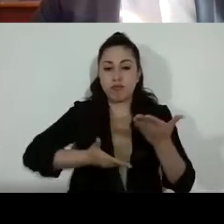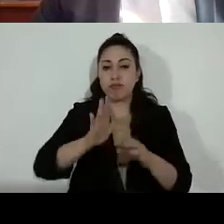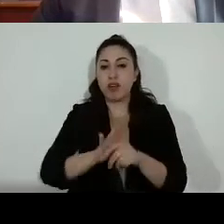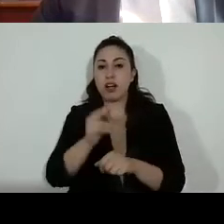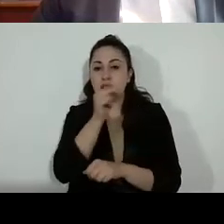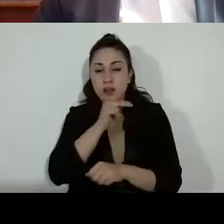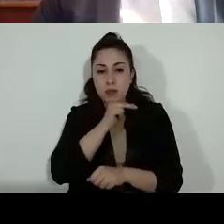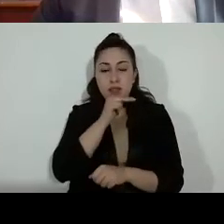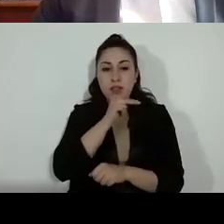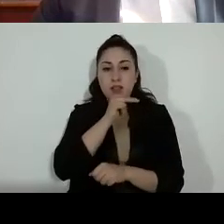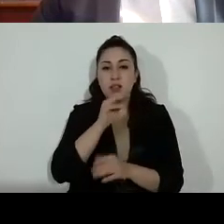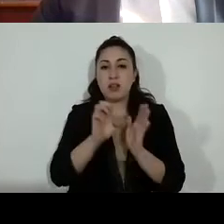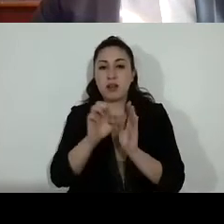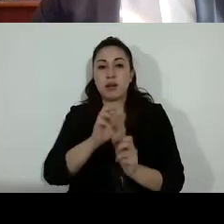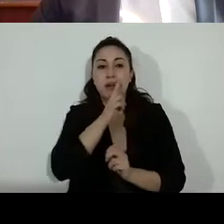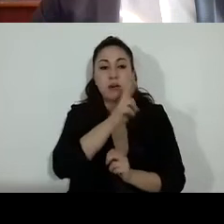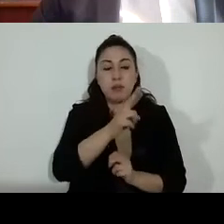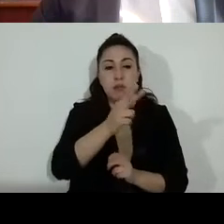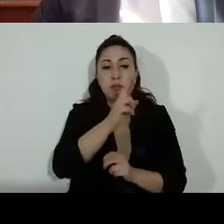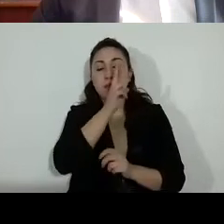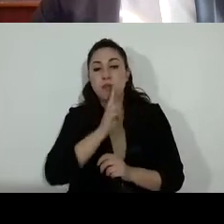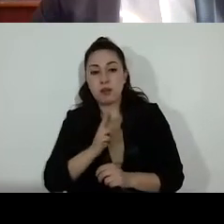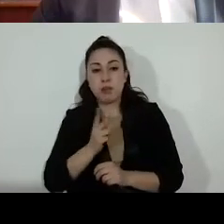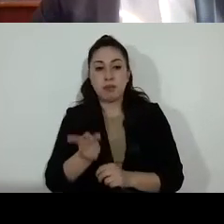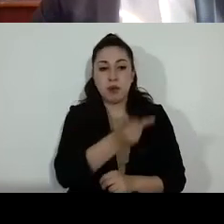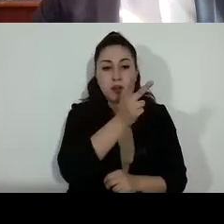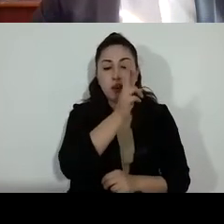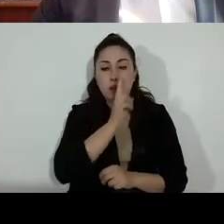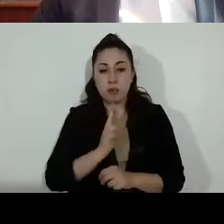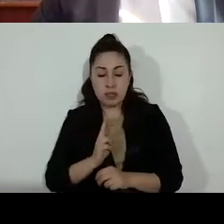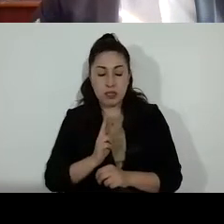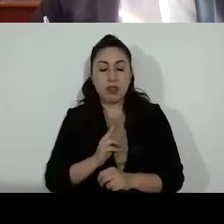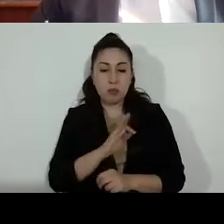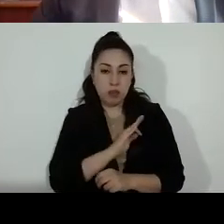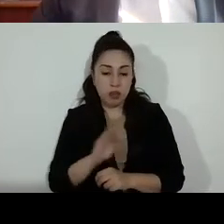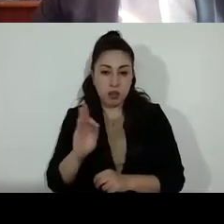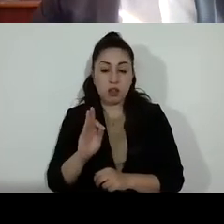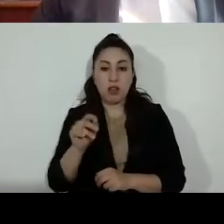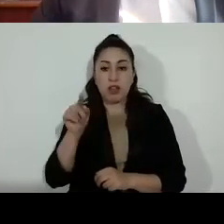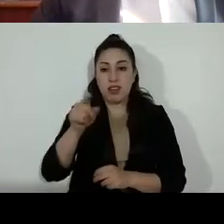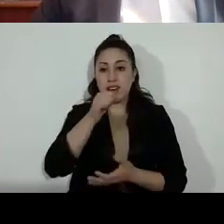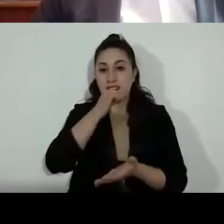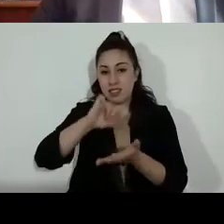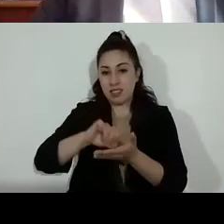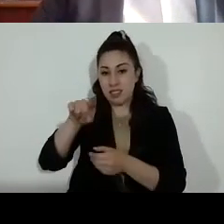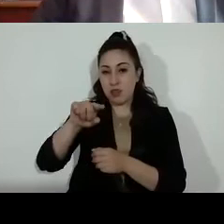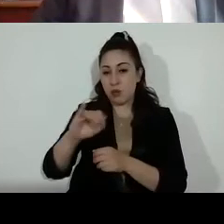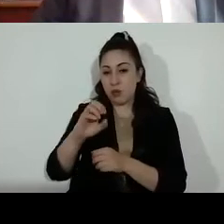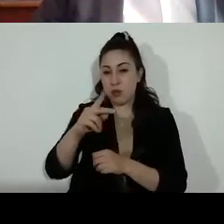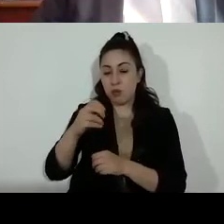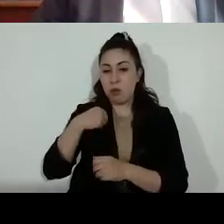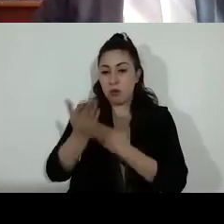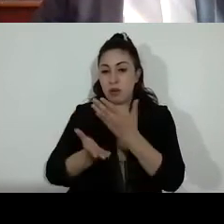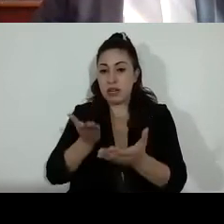haga a través de pregunta y respuesta directa. Le hicimos llegar también a la secretaria de la Junta de Coordinación ya estas propuestas